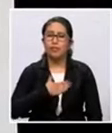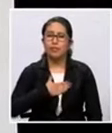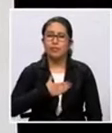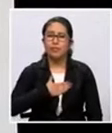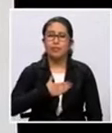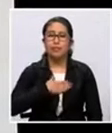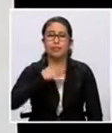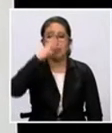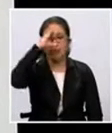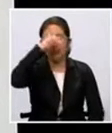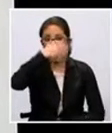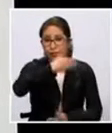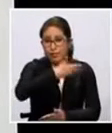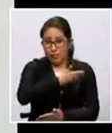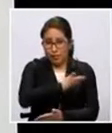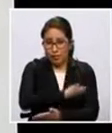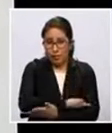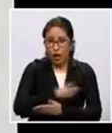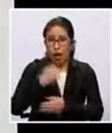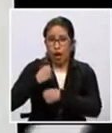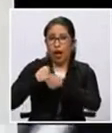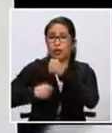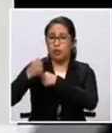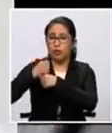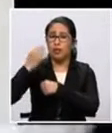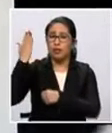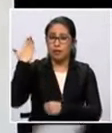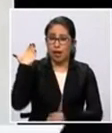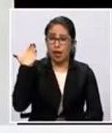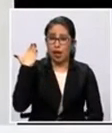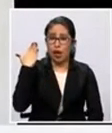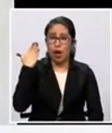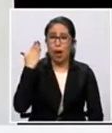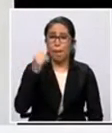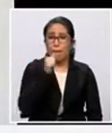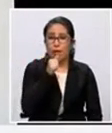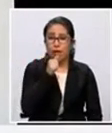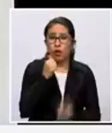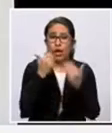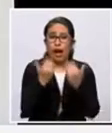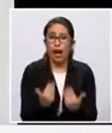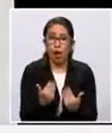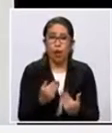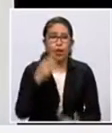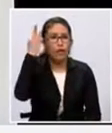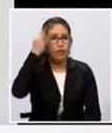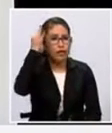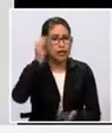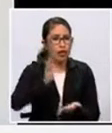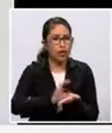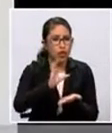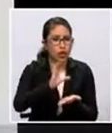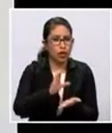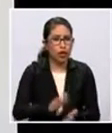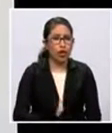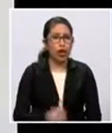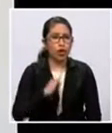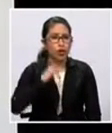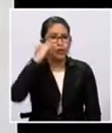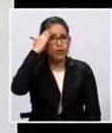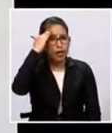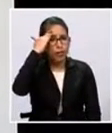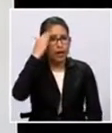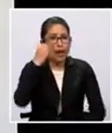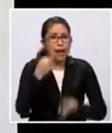año pasado estaba en colegio particular, este año lo puse en un fiscal. Quiero saber si mi hijo está habilitado para el cobro